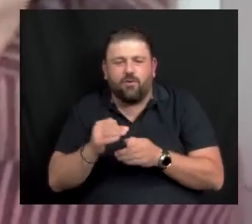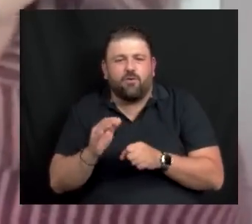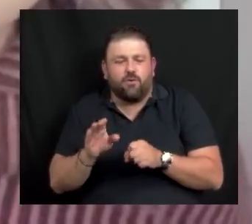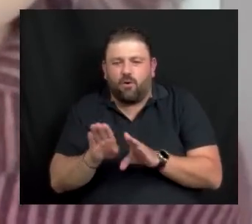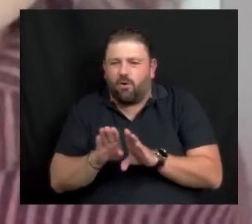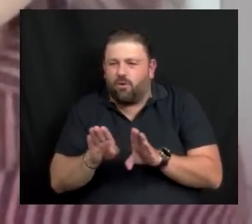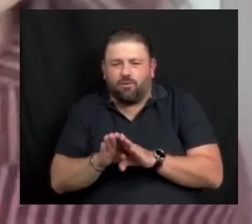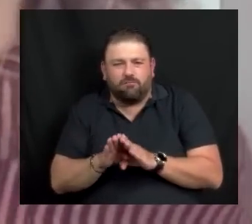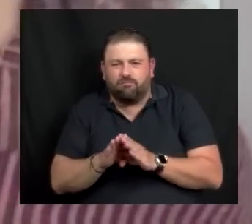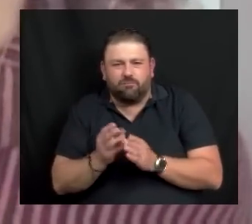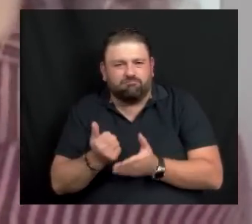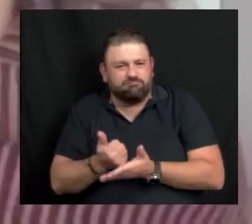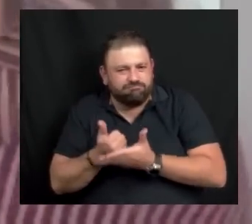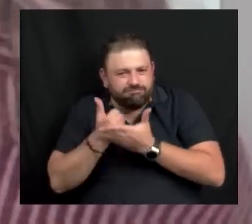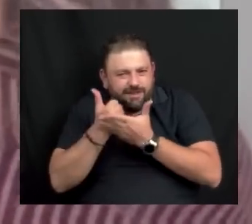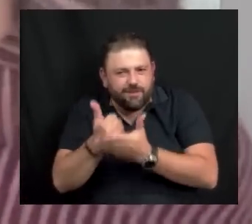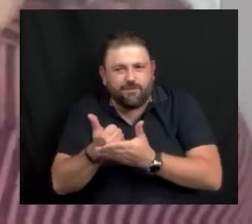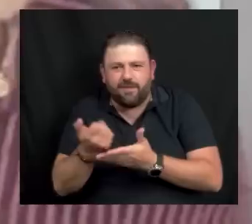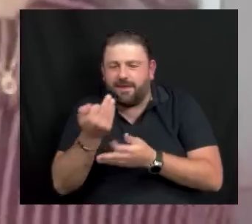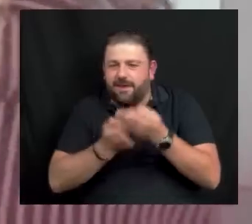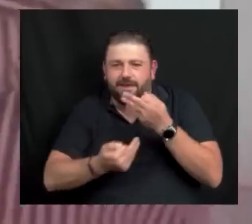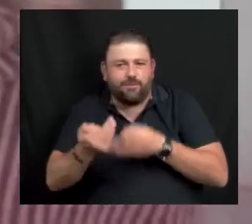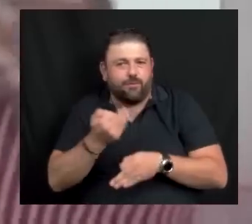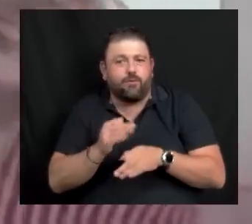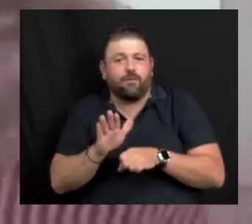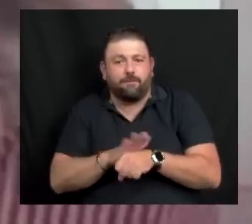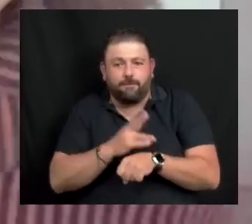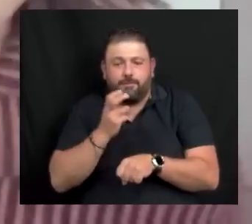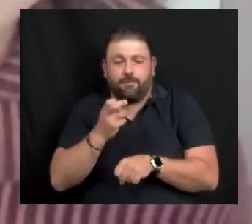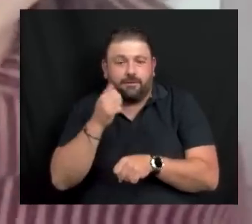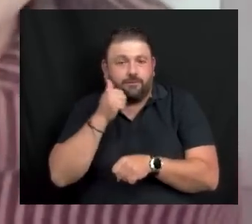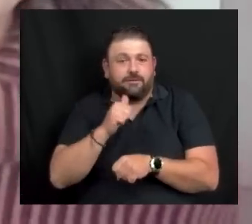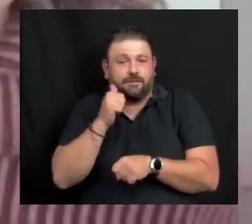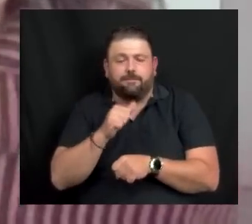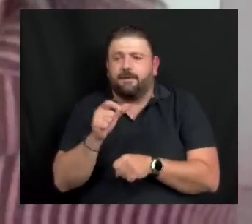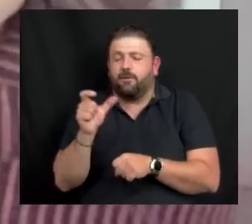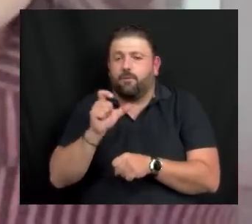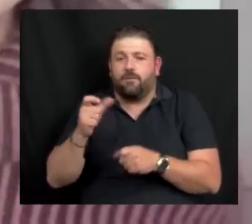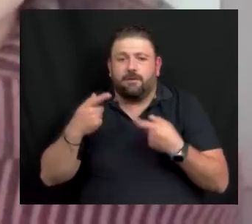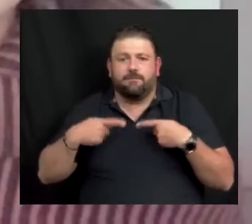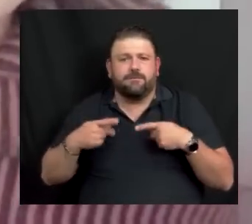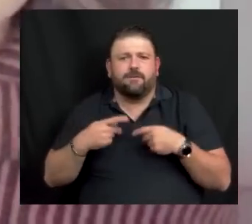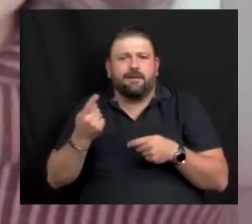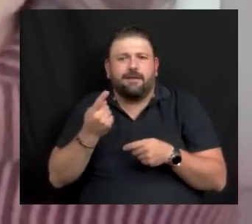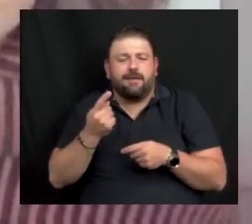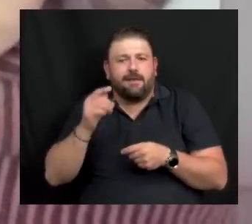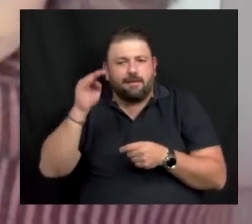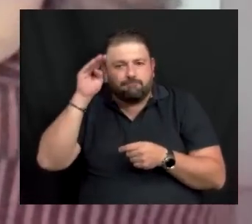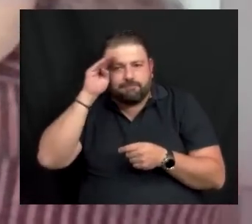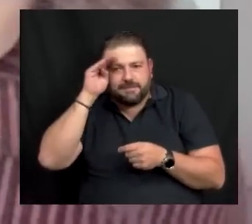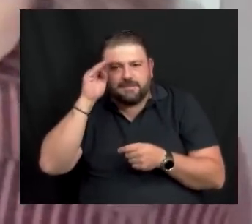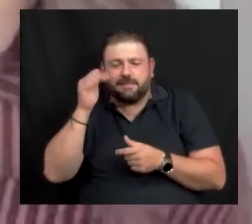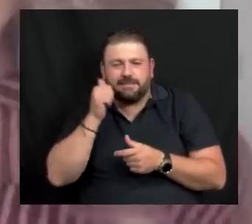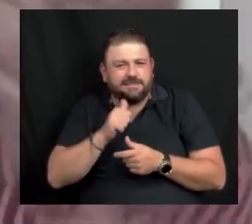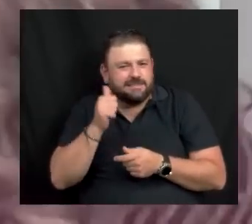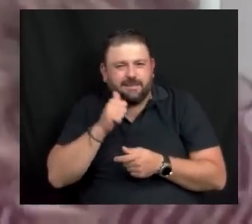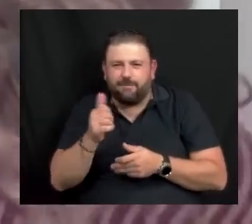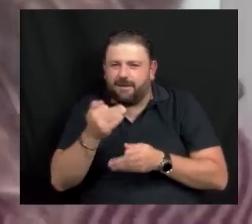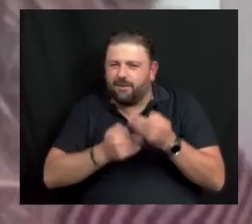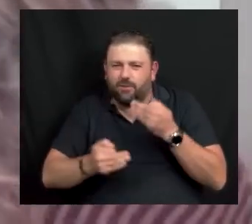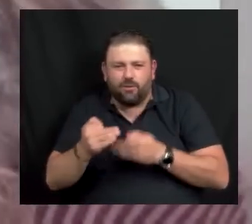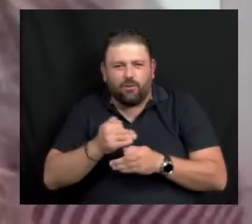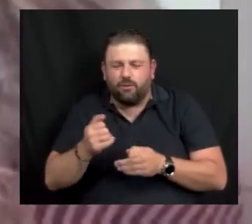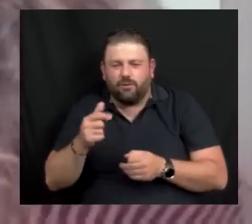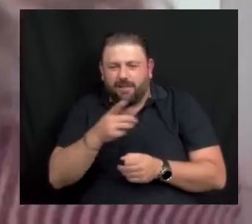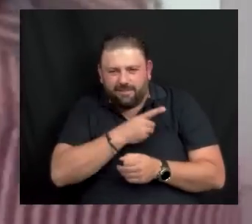todo el año. Ni siquiera estás un día antes enterándote de qué va a pasar. lo tienes ya, desde ahora. Entonces, es